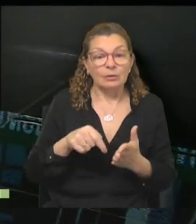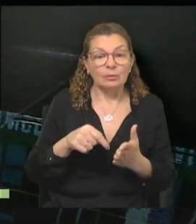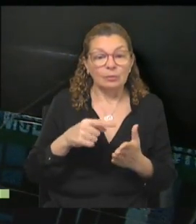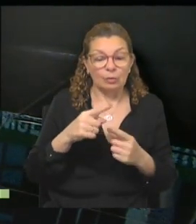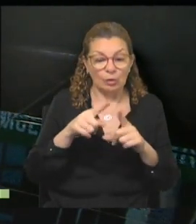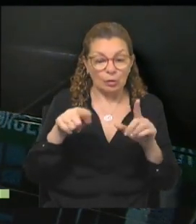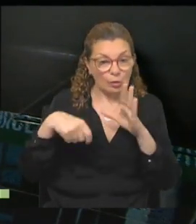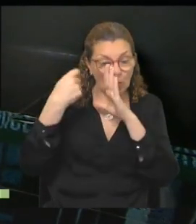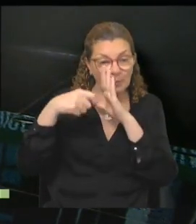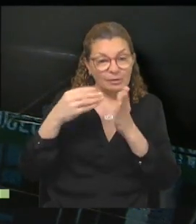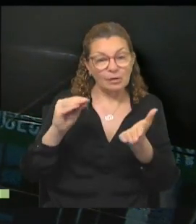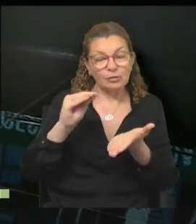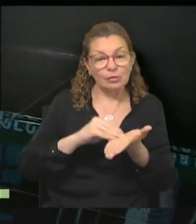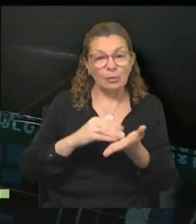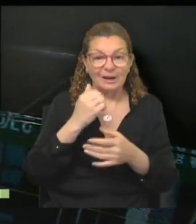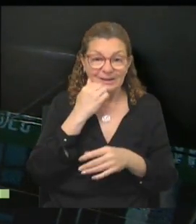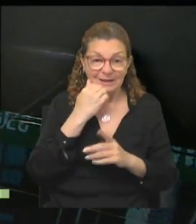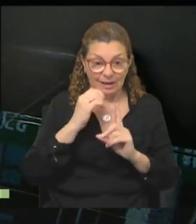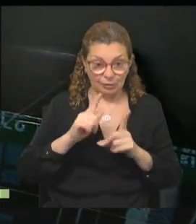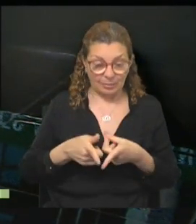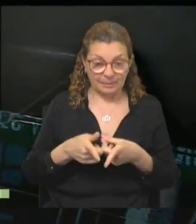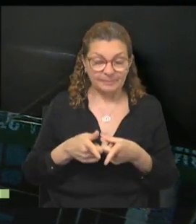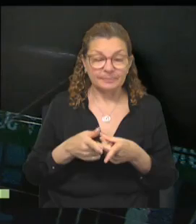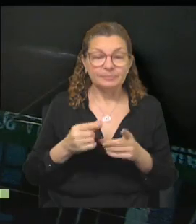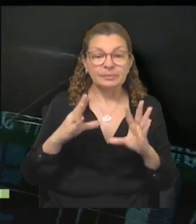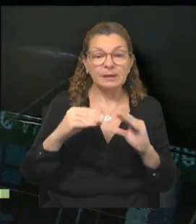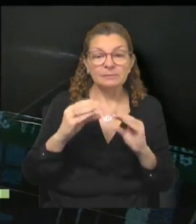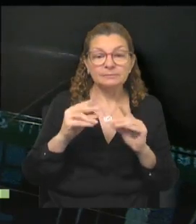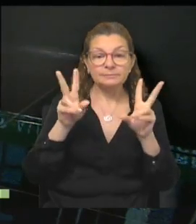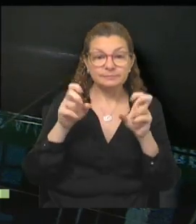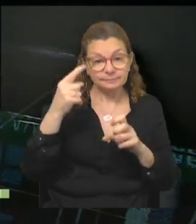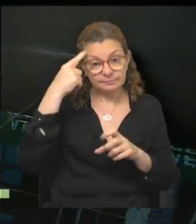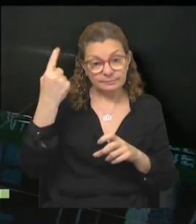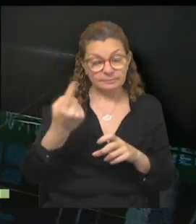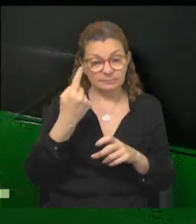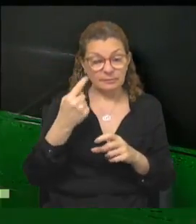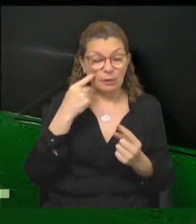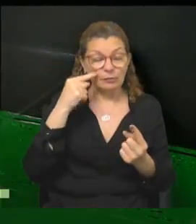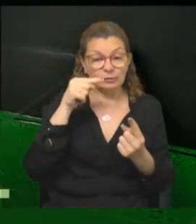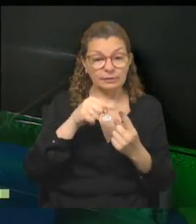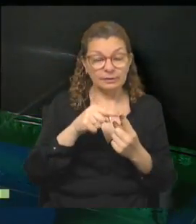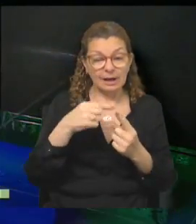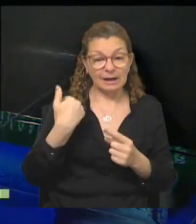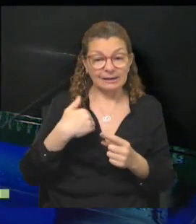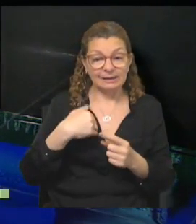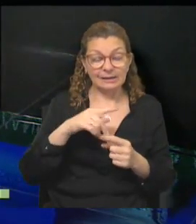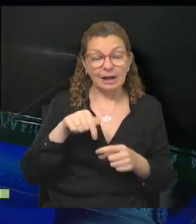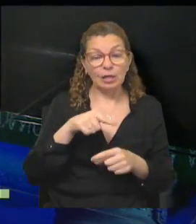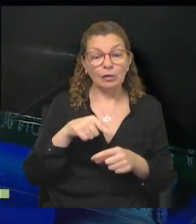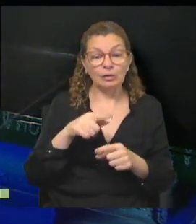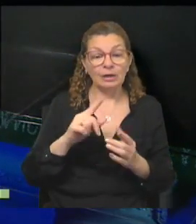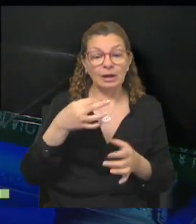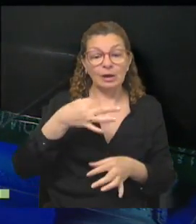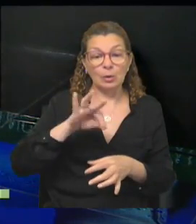documental sobre el caso de astesiano vamos a hablar de de más internacionales y nos vamos a focalizar en Argentina donde fue el